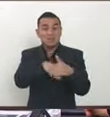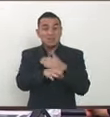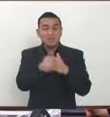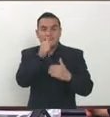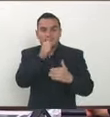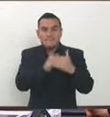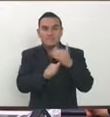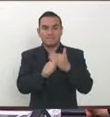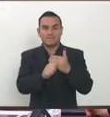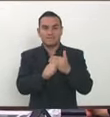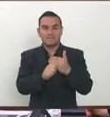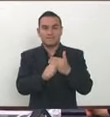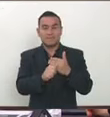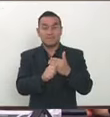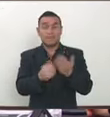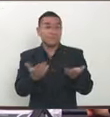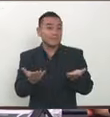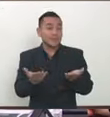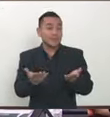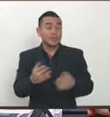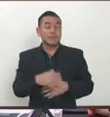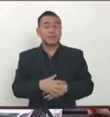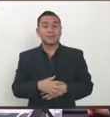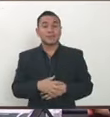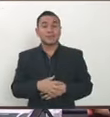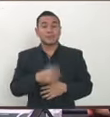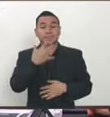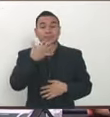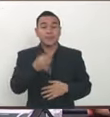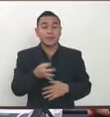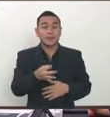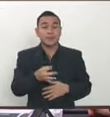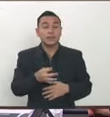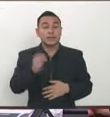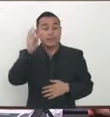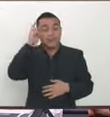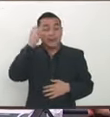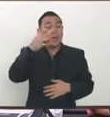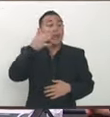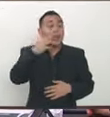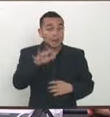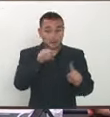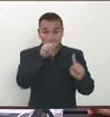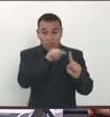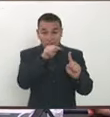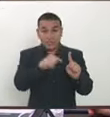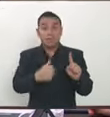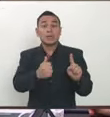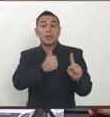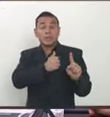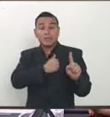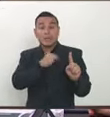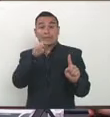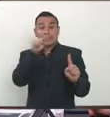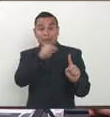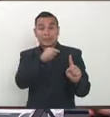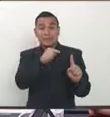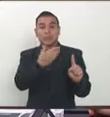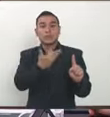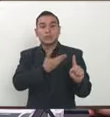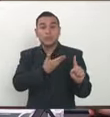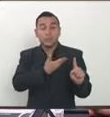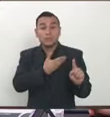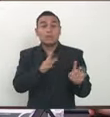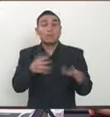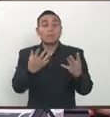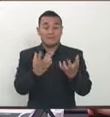se pasó presumiblemente por un punto ciego, pero sí que lo tomemos como ejemplo de que la responsabilidad de uno va a costar miles de